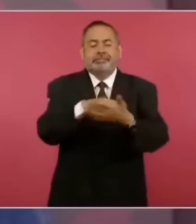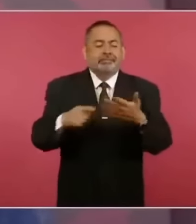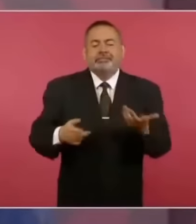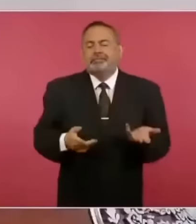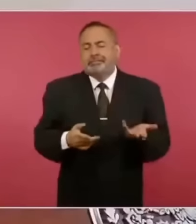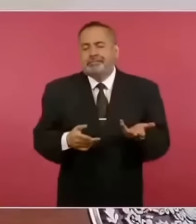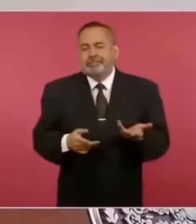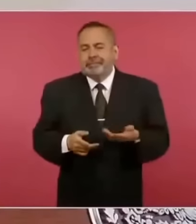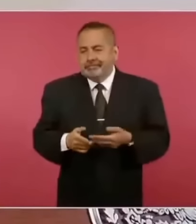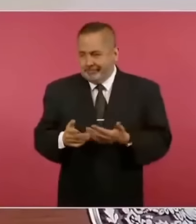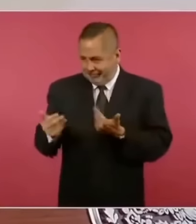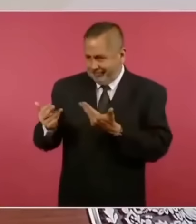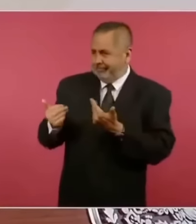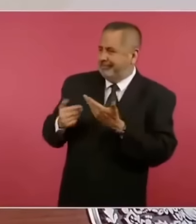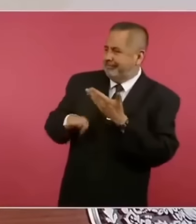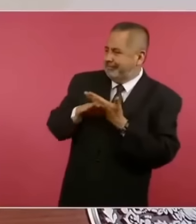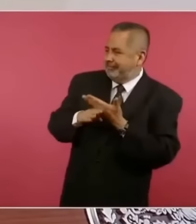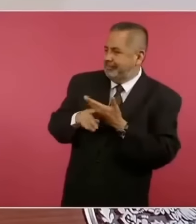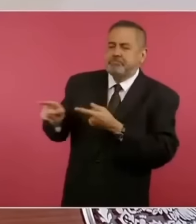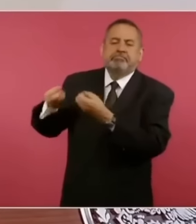en ese juego?